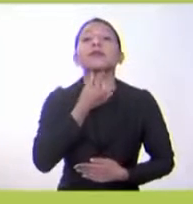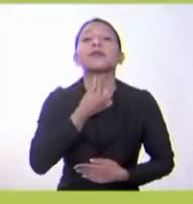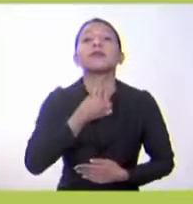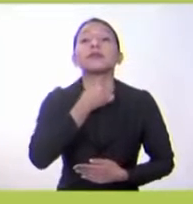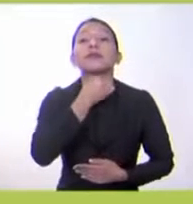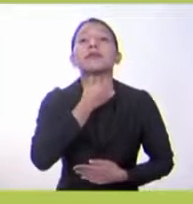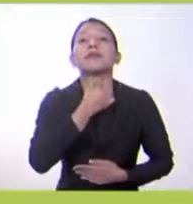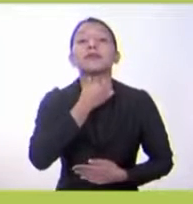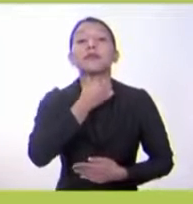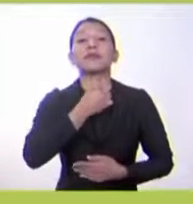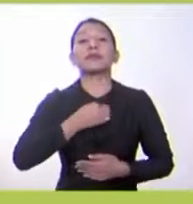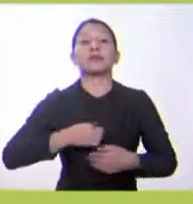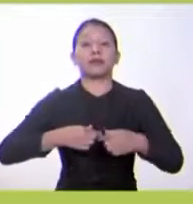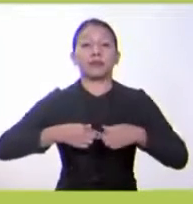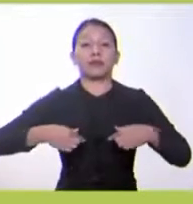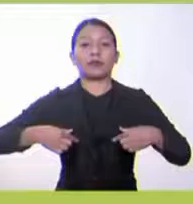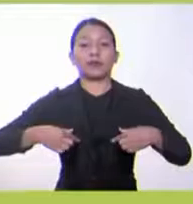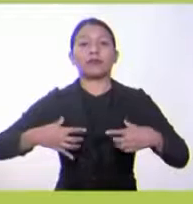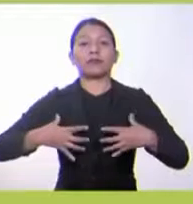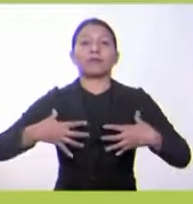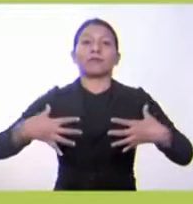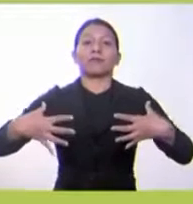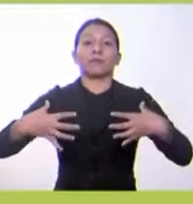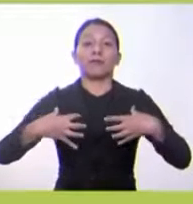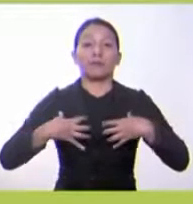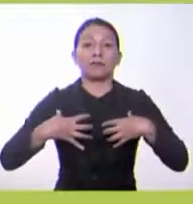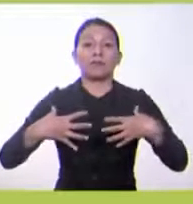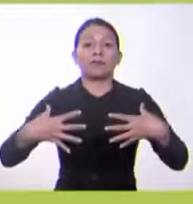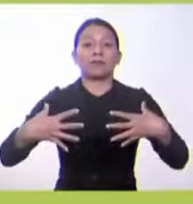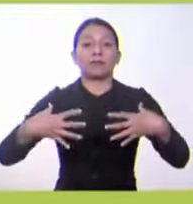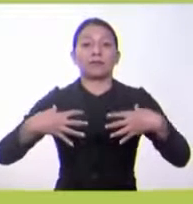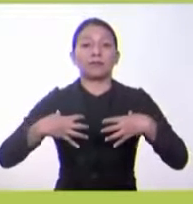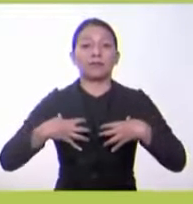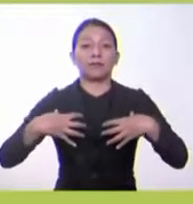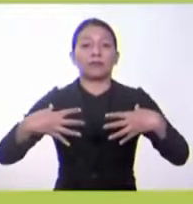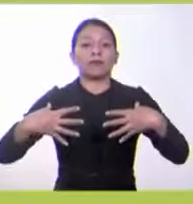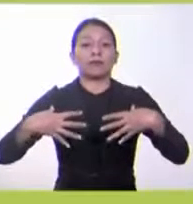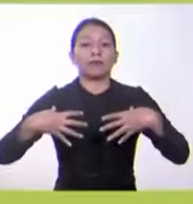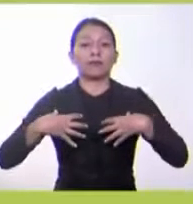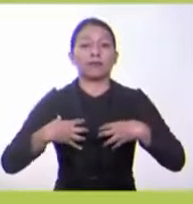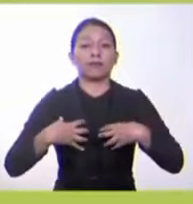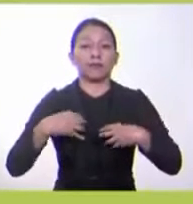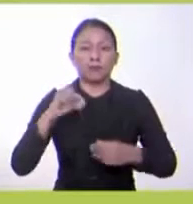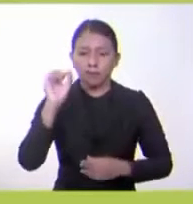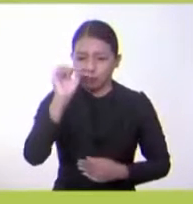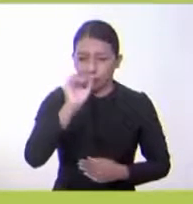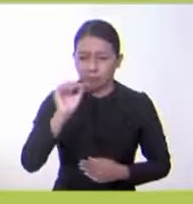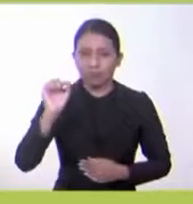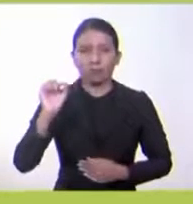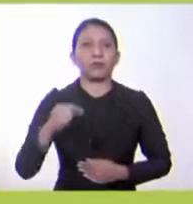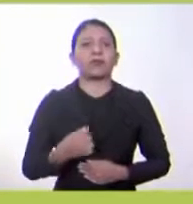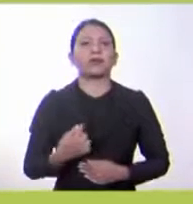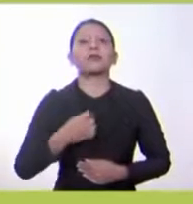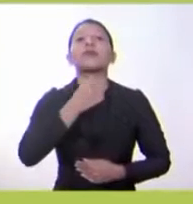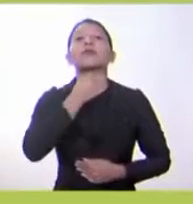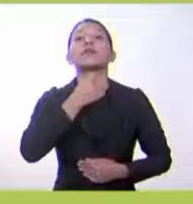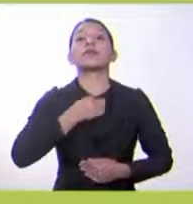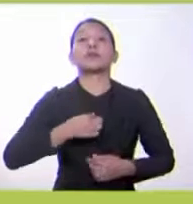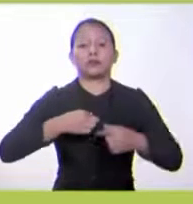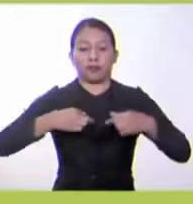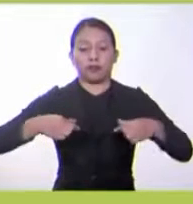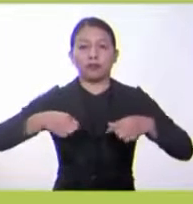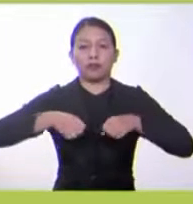tráquea, pulmones, como ya lo habíamos dicho, alveolos, bronquios y diafragma.